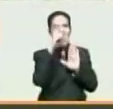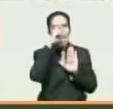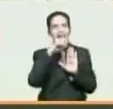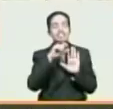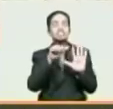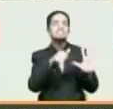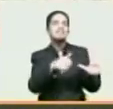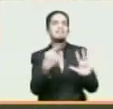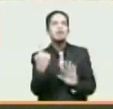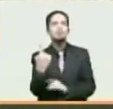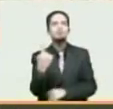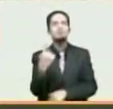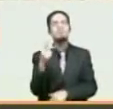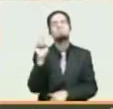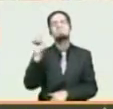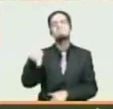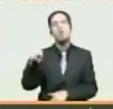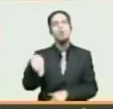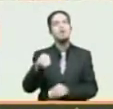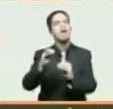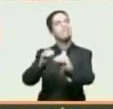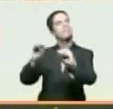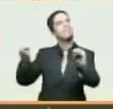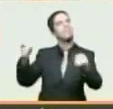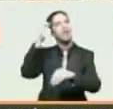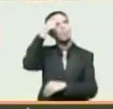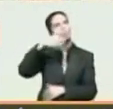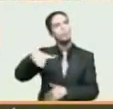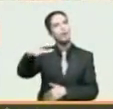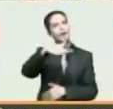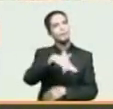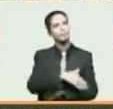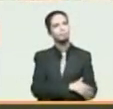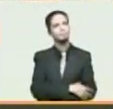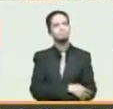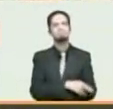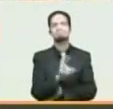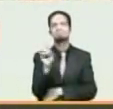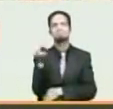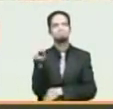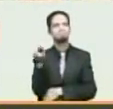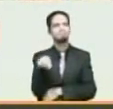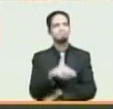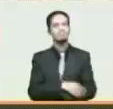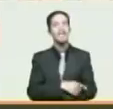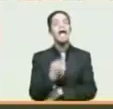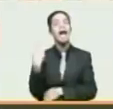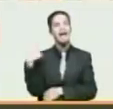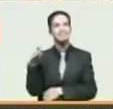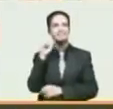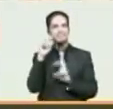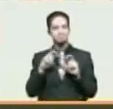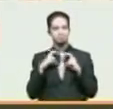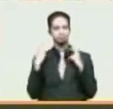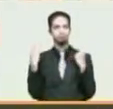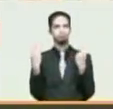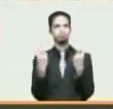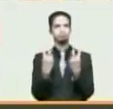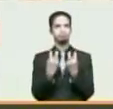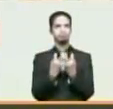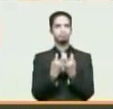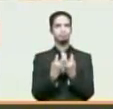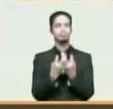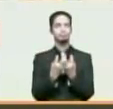que nunca fue convocada a una Asamblea Nacional Constituyente. No. Había un Congreso de la República y